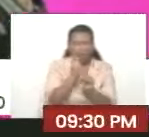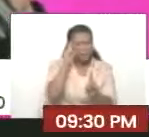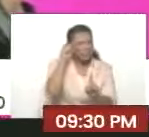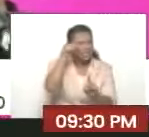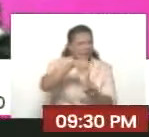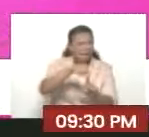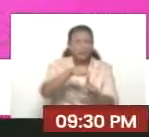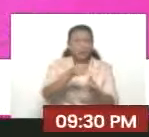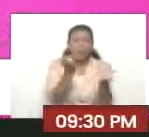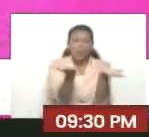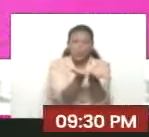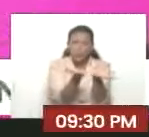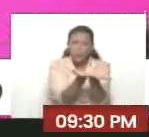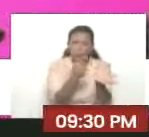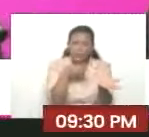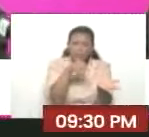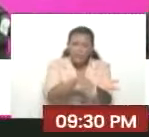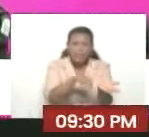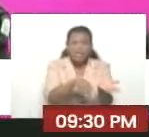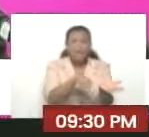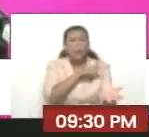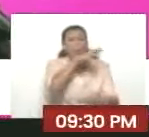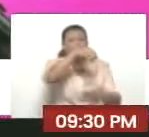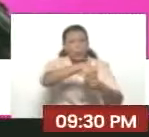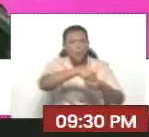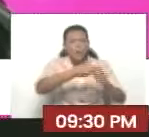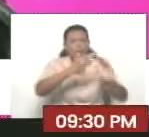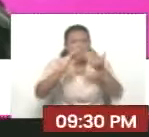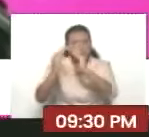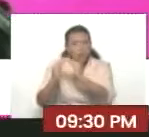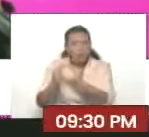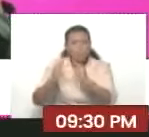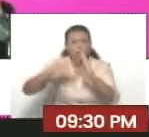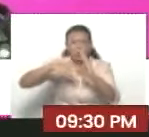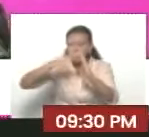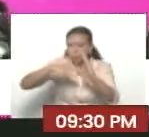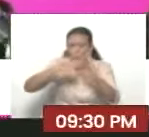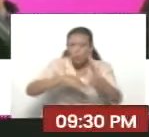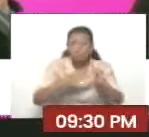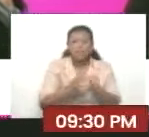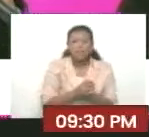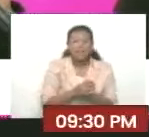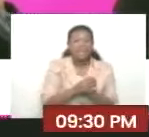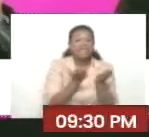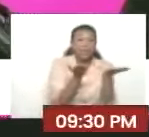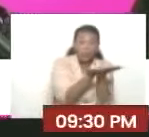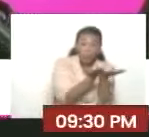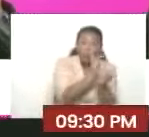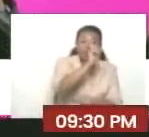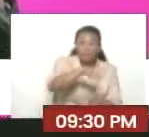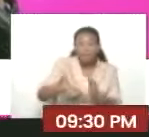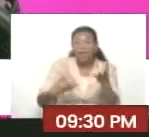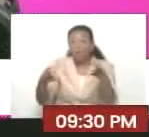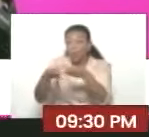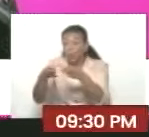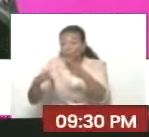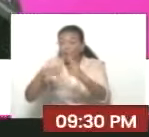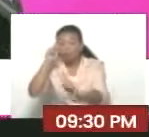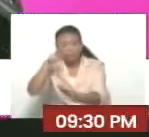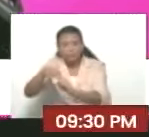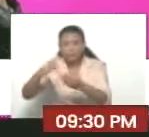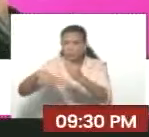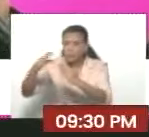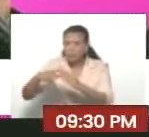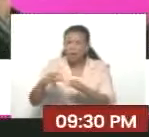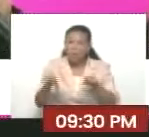directamente en la institución y pertenezco a la Bricomile y ahí formamos parte con... ¿De la institución? Sí, trabajo también directamente allá en la